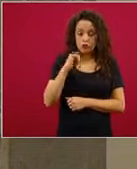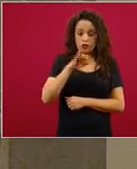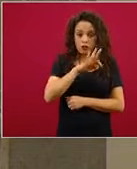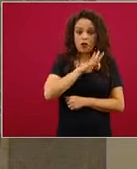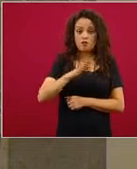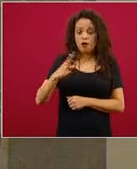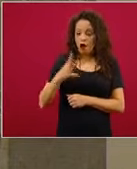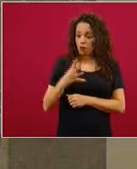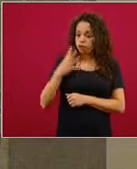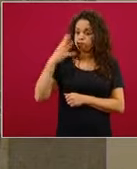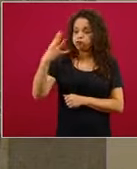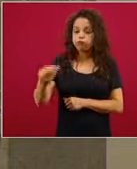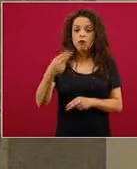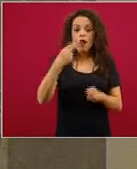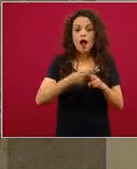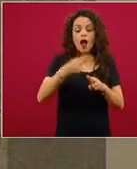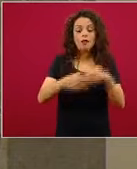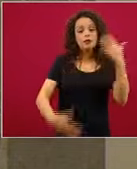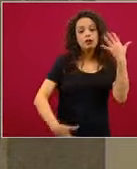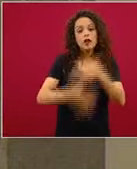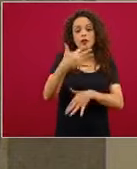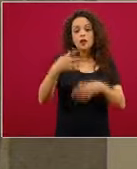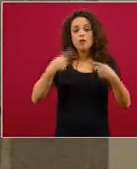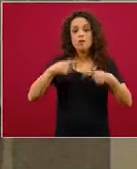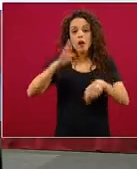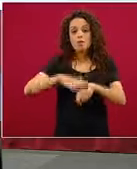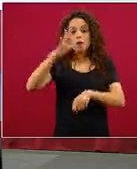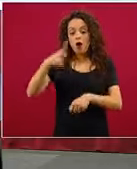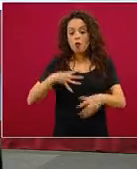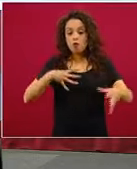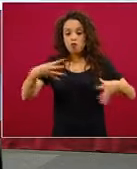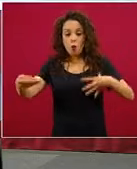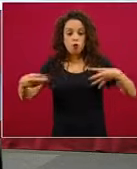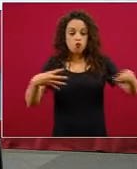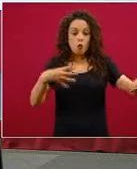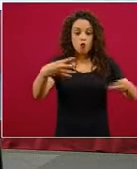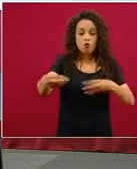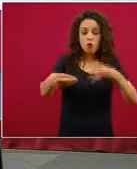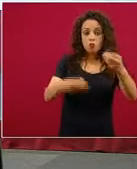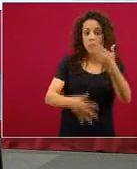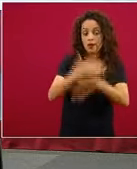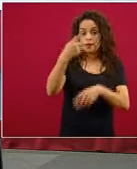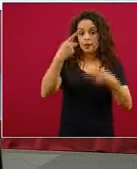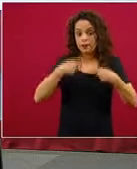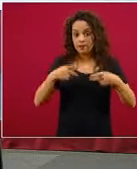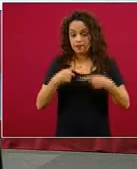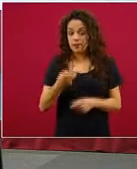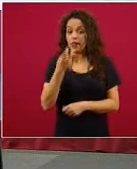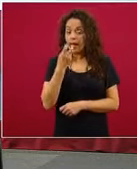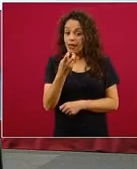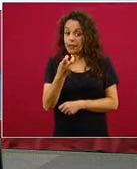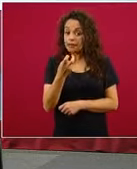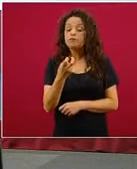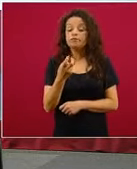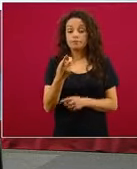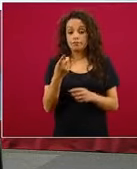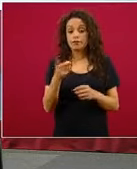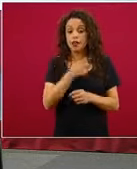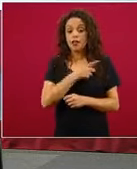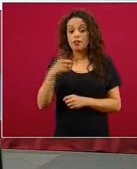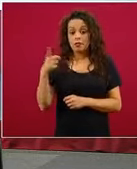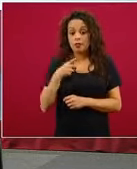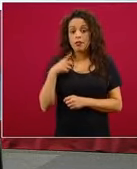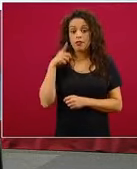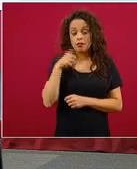infectar hasta a 15 personas más. Entonces es muy importante, ese es un dato que ustedes deben de apoyarnos en